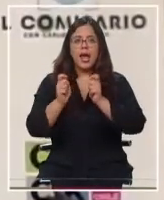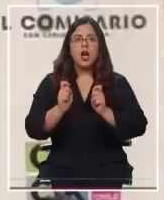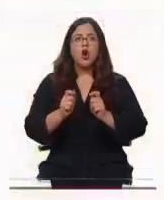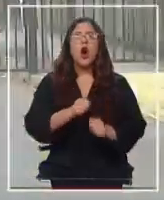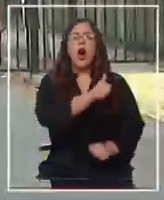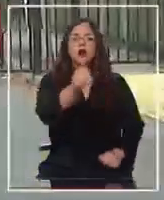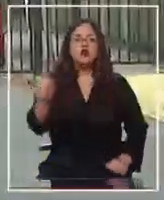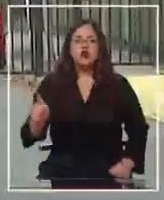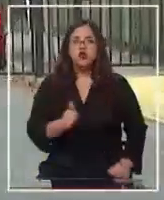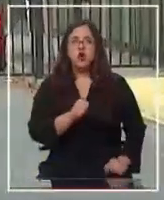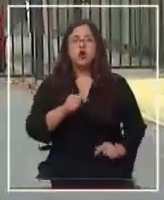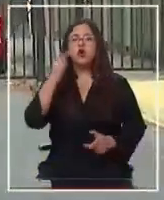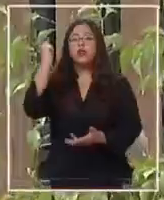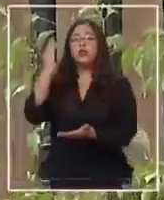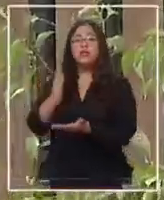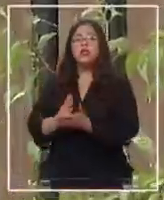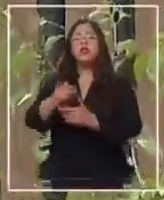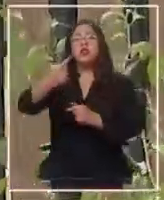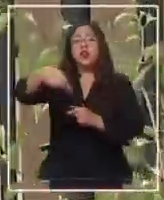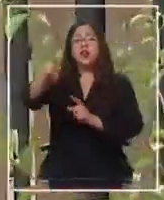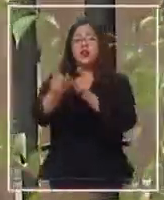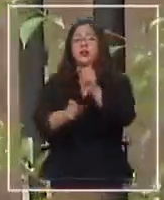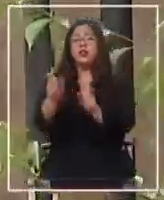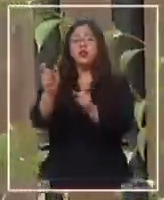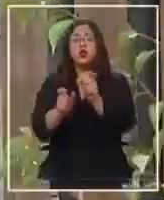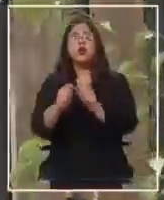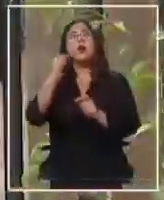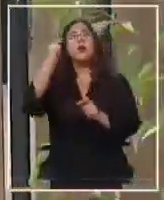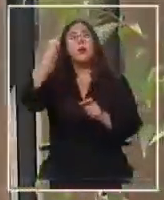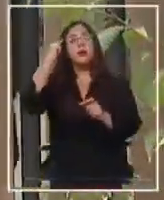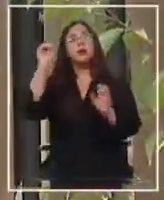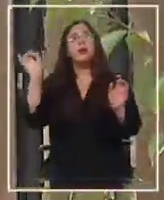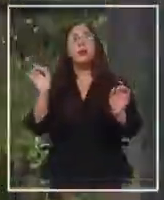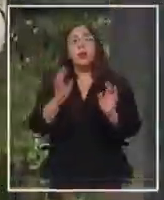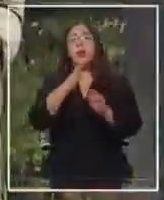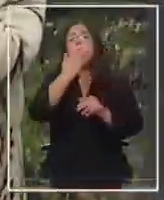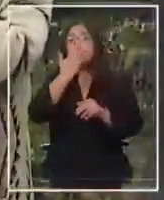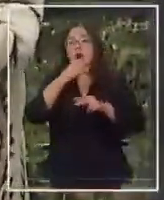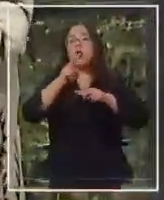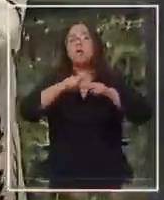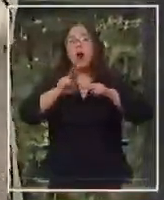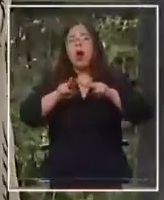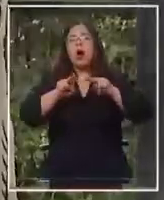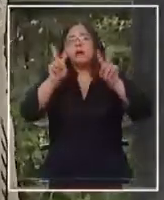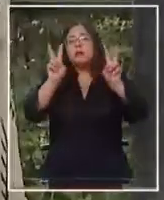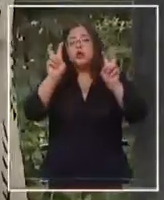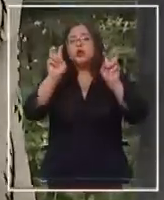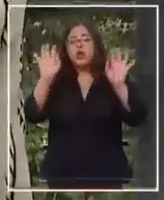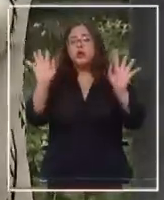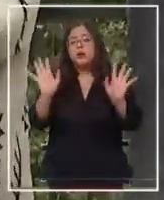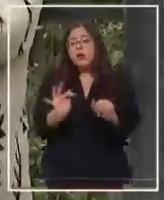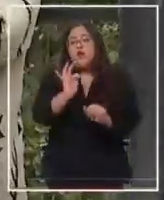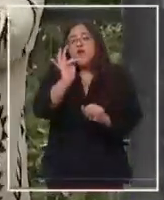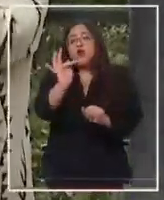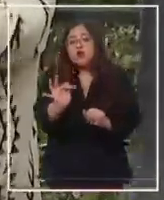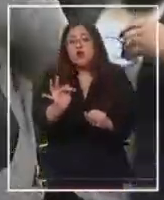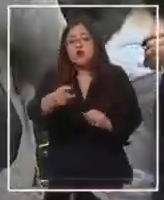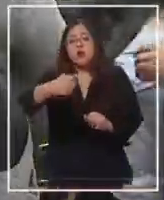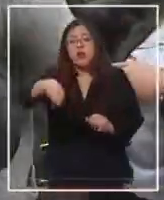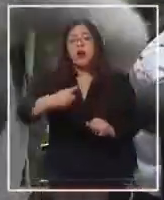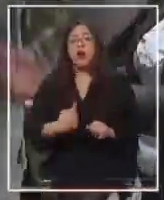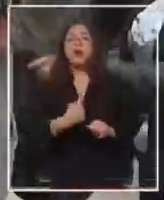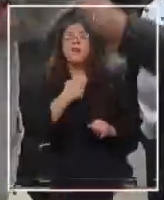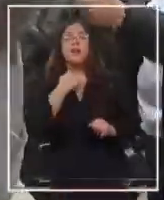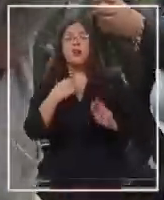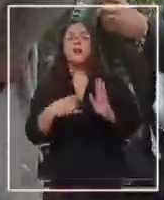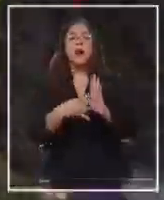a todos. Medidas con las que estos ciudadanos creen estar mejor preparados en caso de que en el día de mañana ellos sean